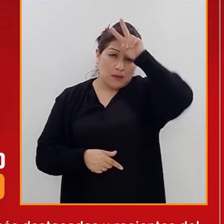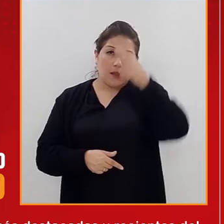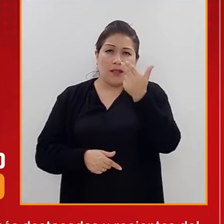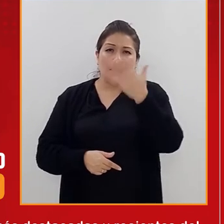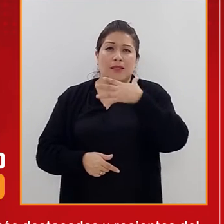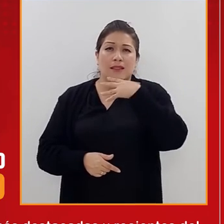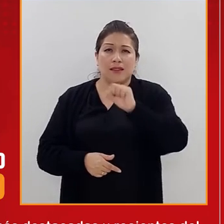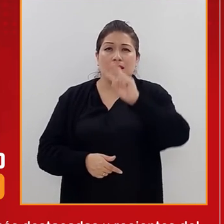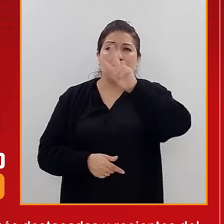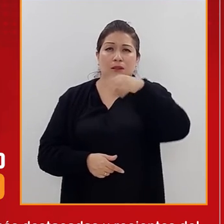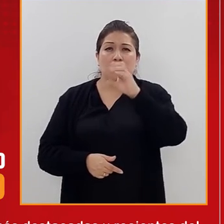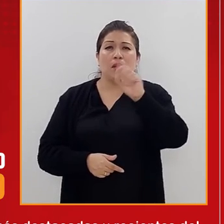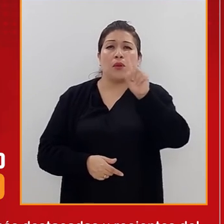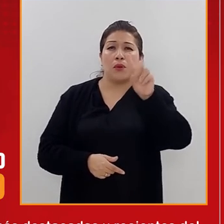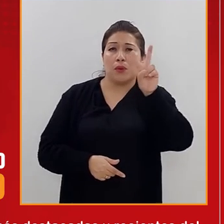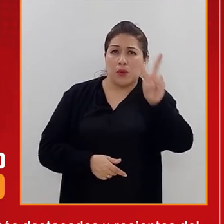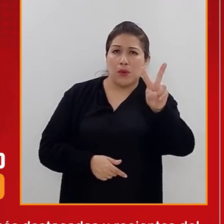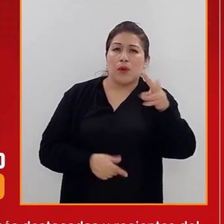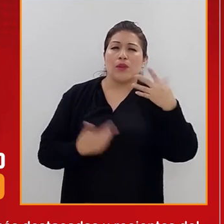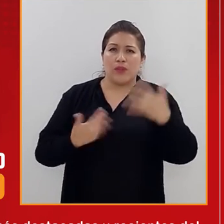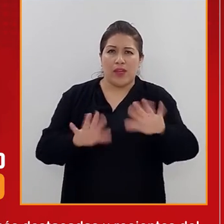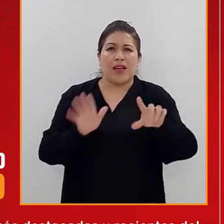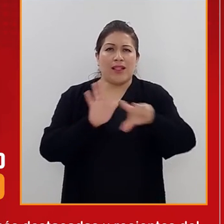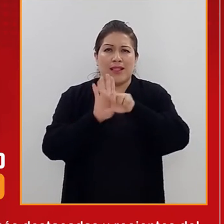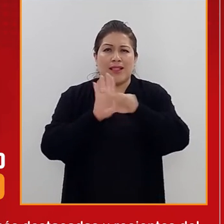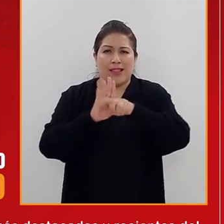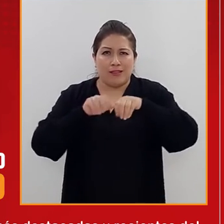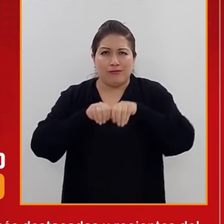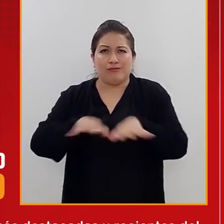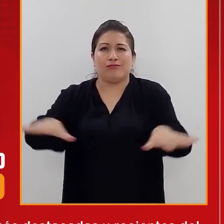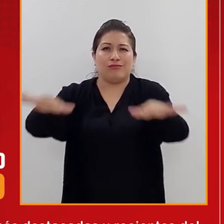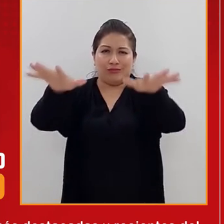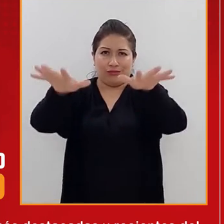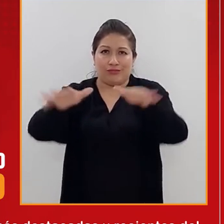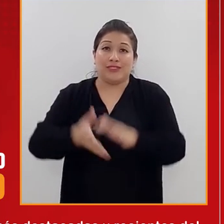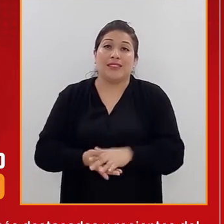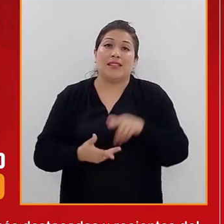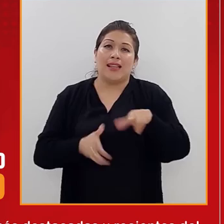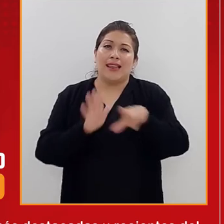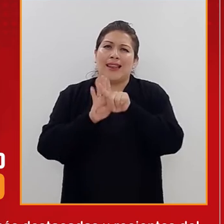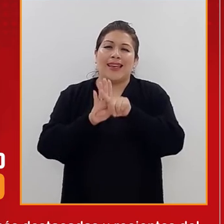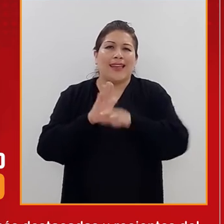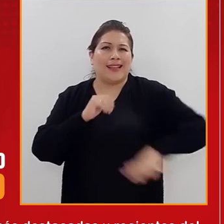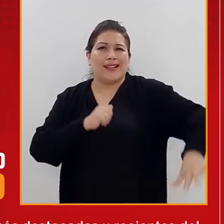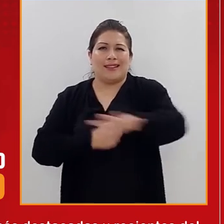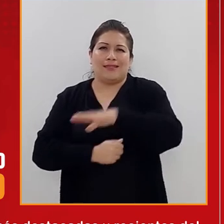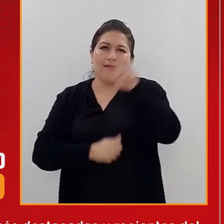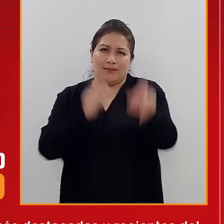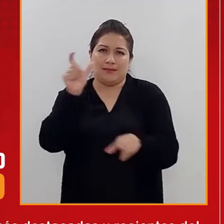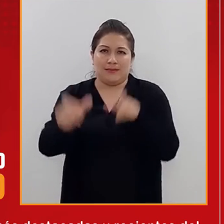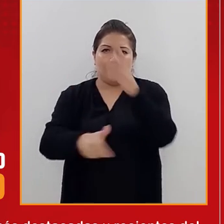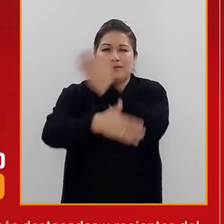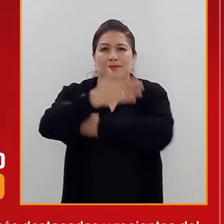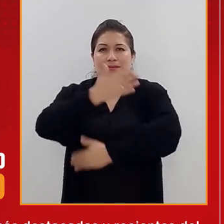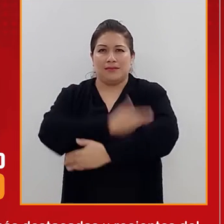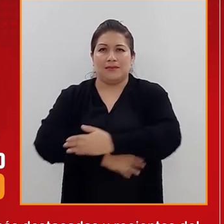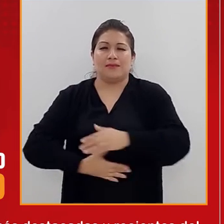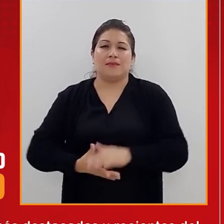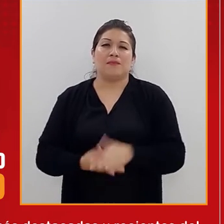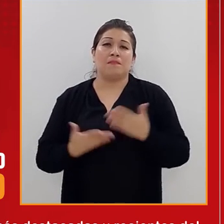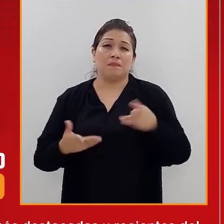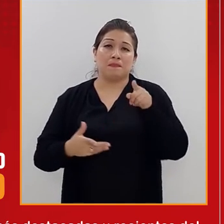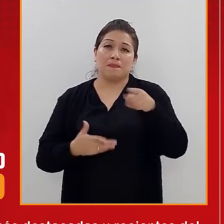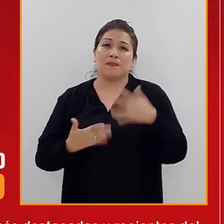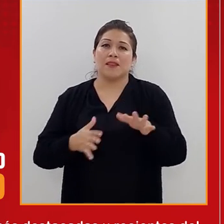Es así que en el Perú, el 13 de diciembre del 2012, se promulgó la Ley 29973, Ley General de la Persona